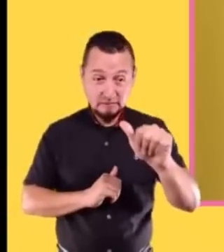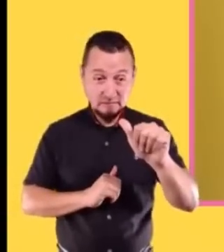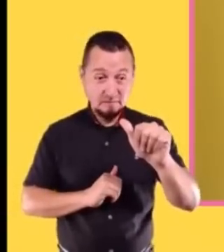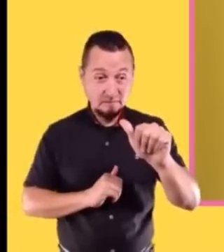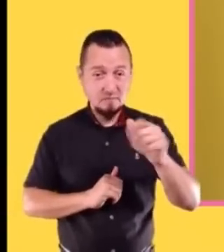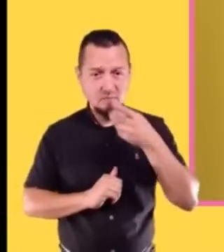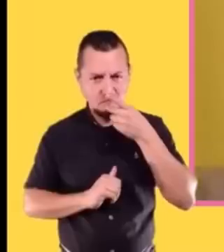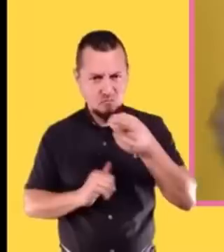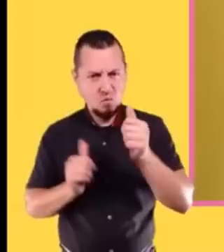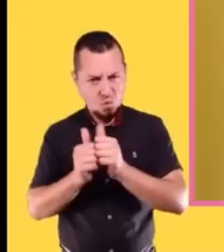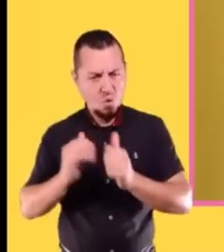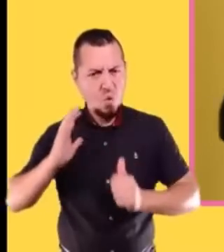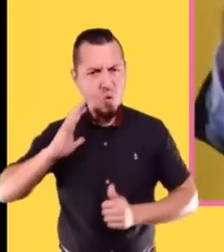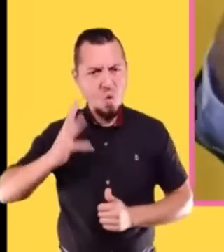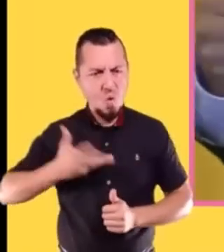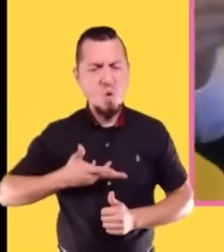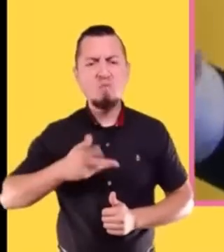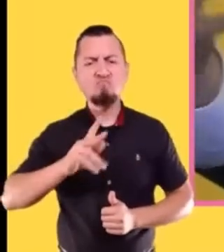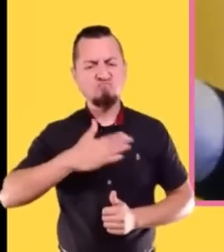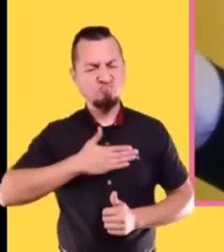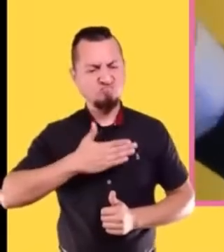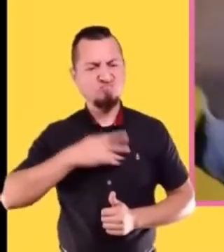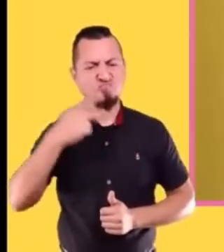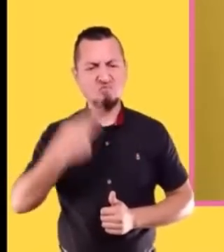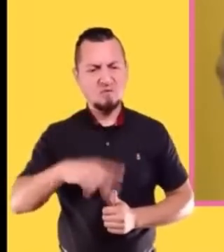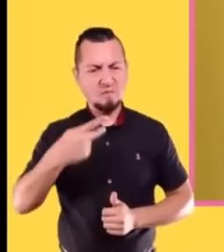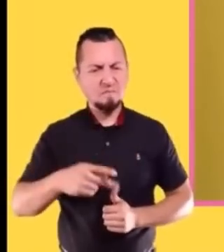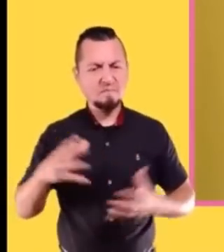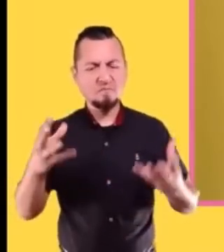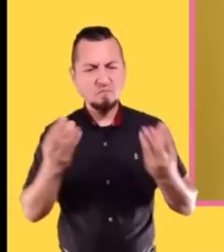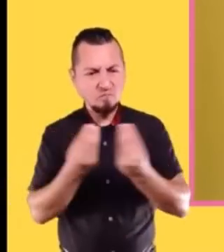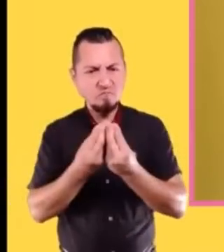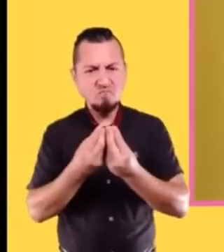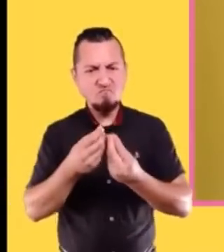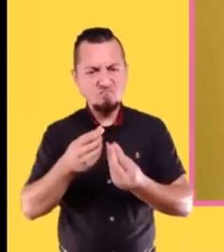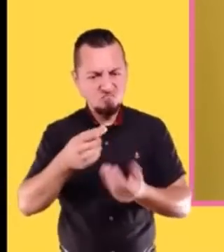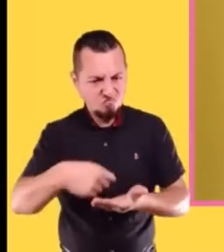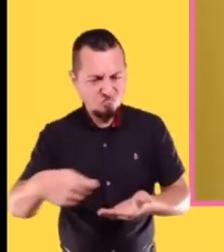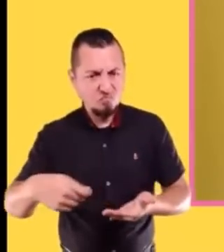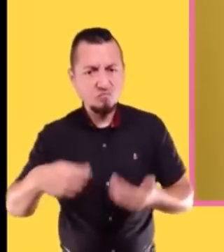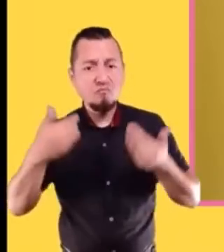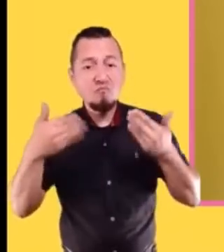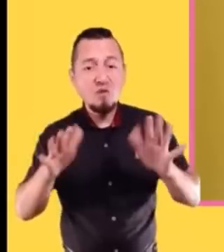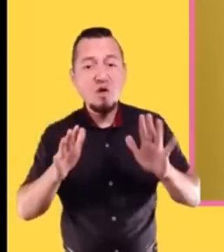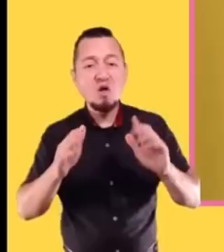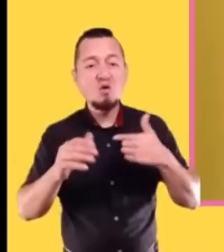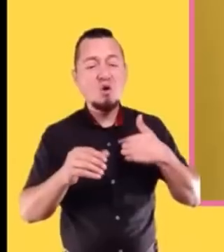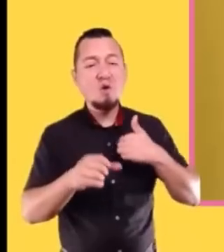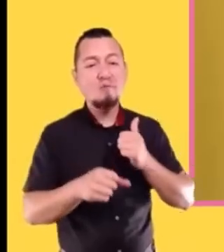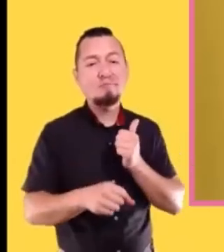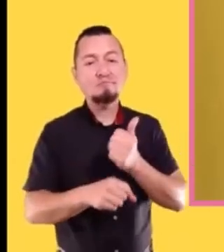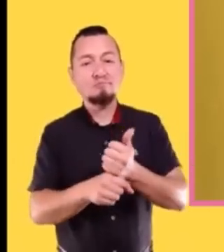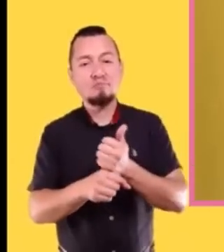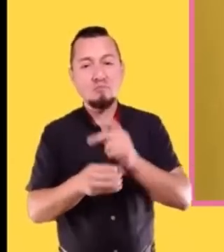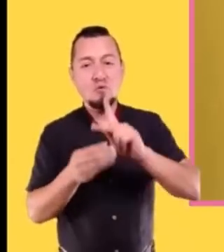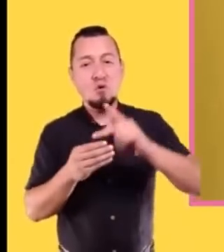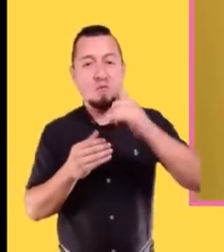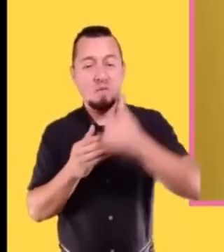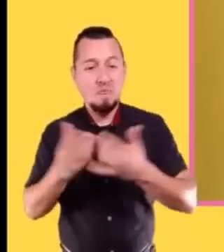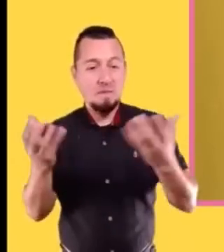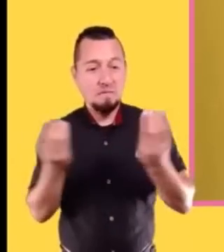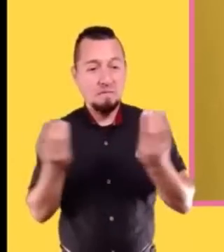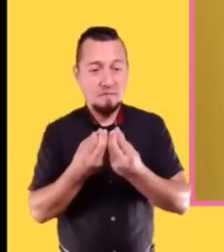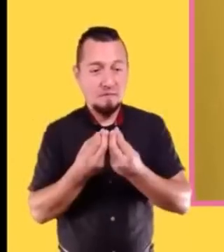orgullo, que él es parte, digamos, arrastró el lápiz literalmente para elaborar todo este proyecto de los proyectos